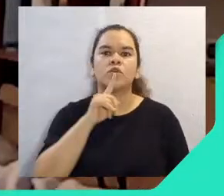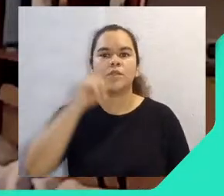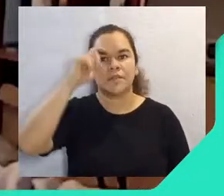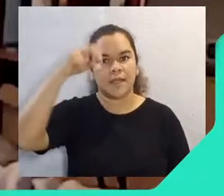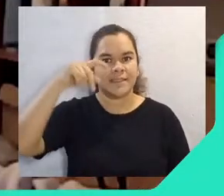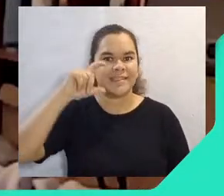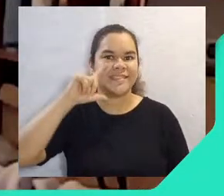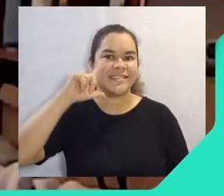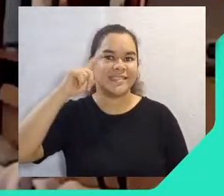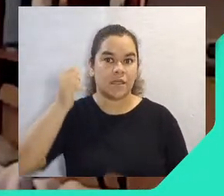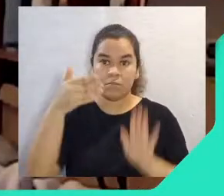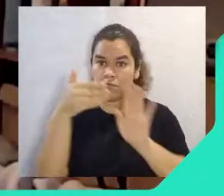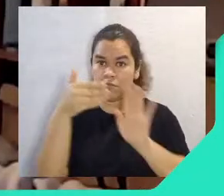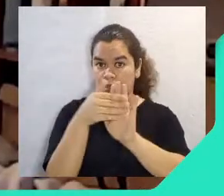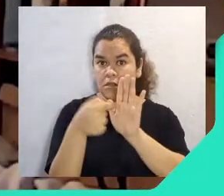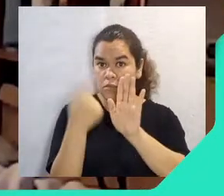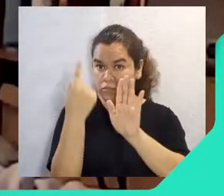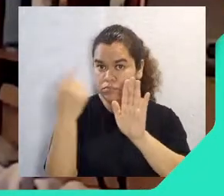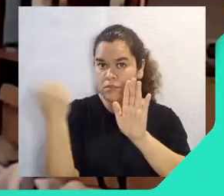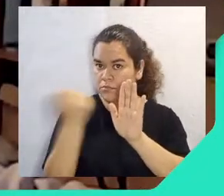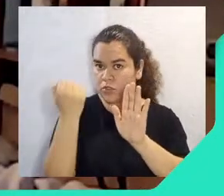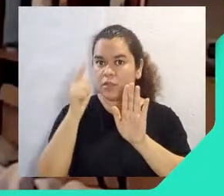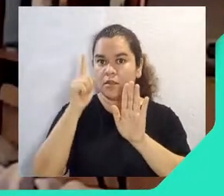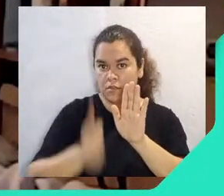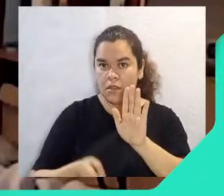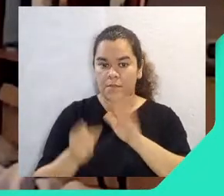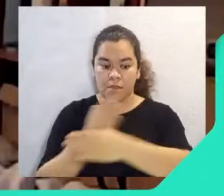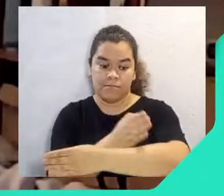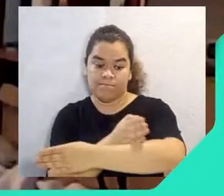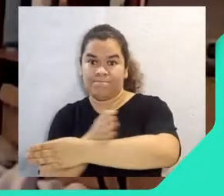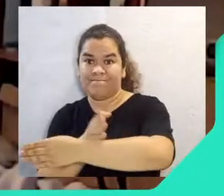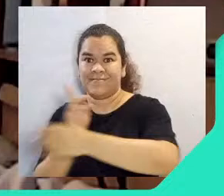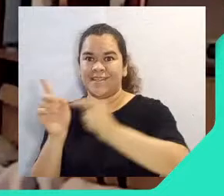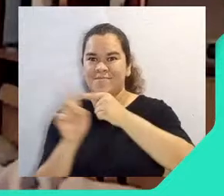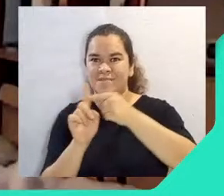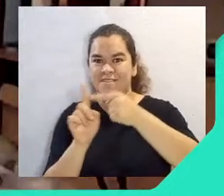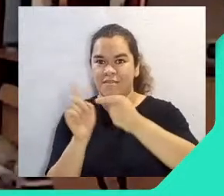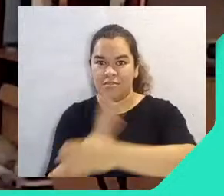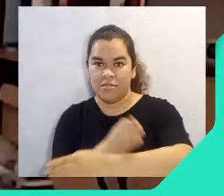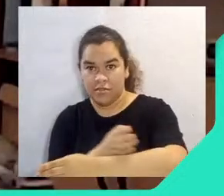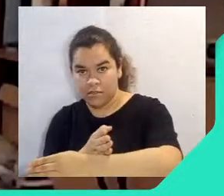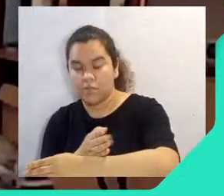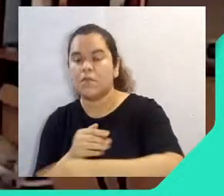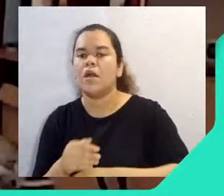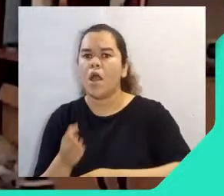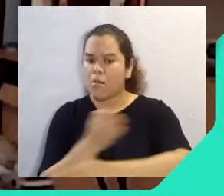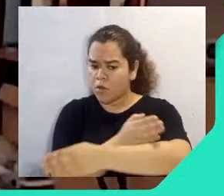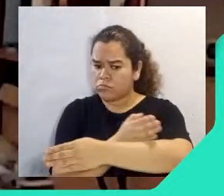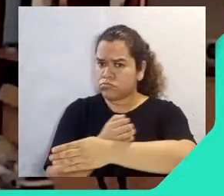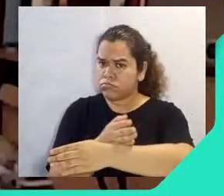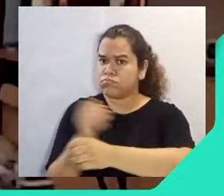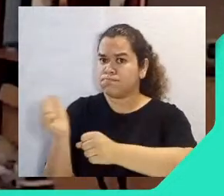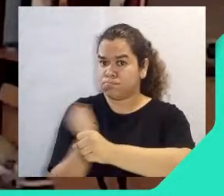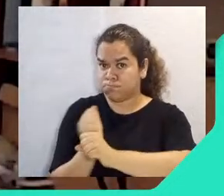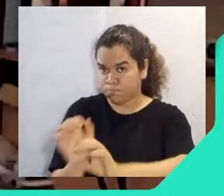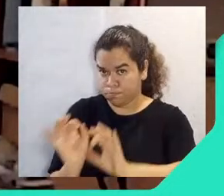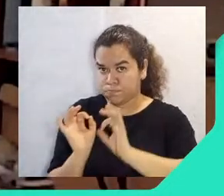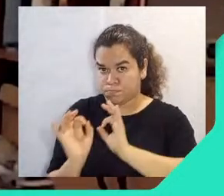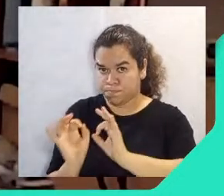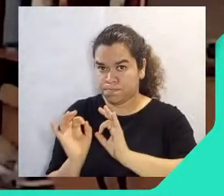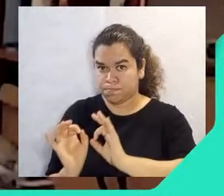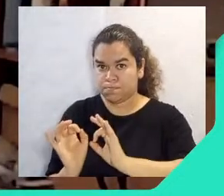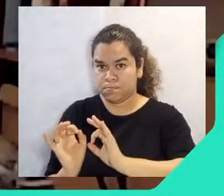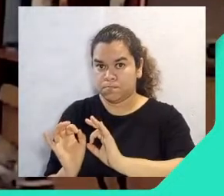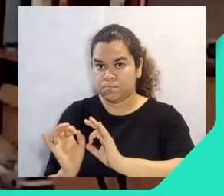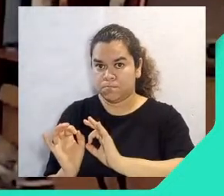una asignatura muy importante que van a tener, digamos, en el ciclo intermedio. Y una vez que tengan esta formación de